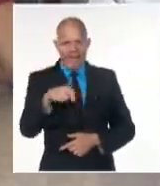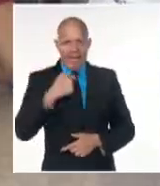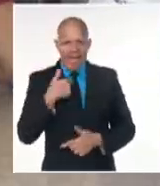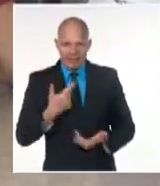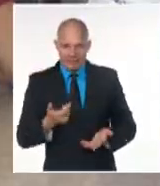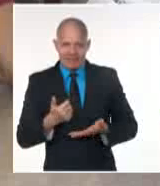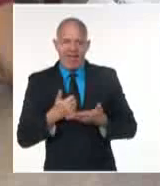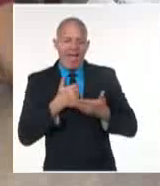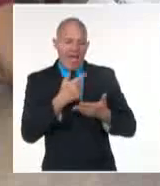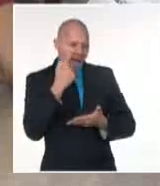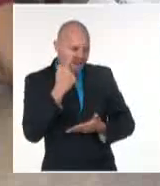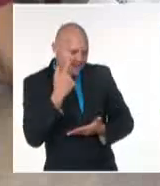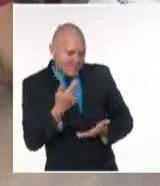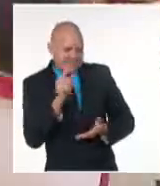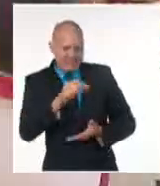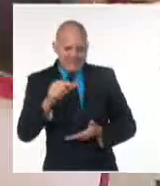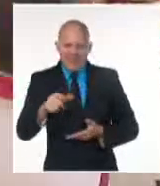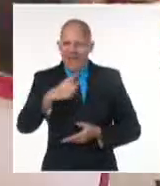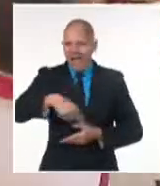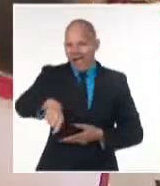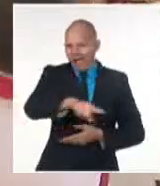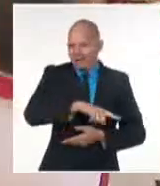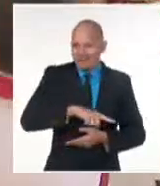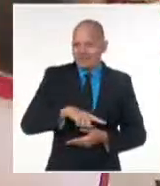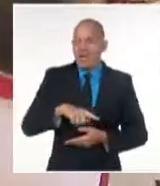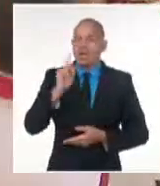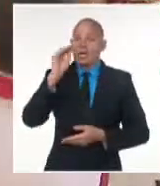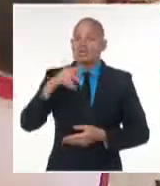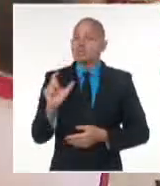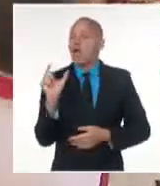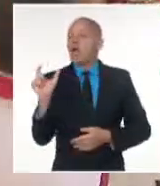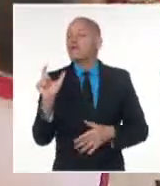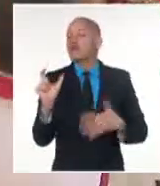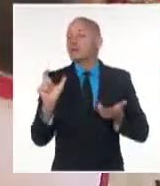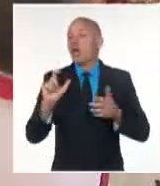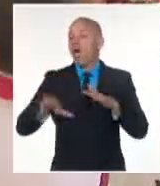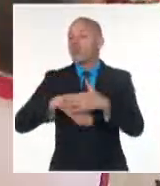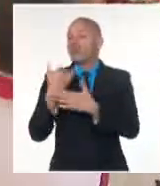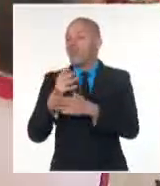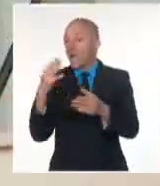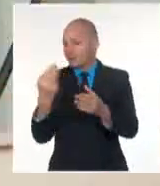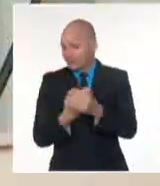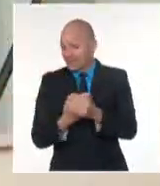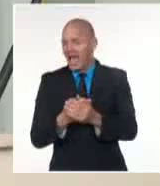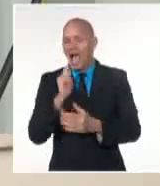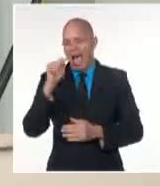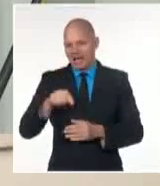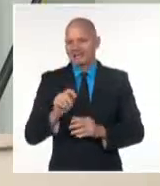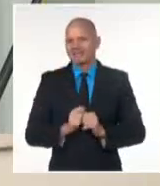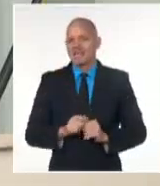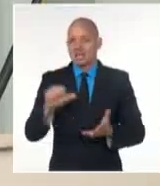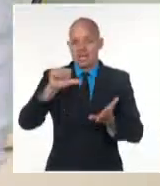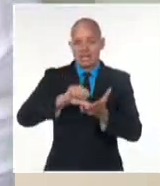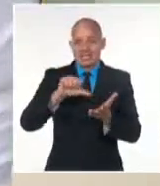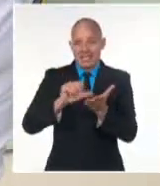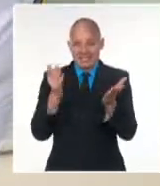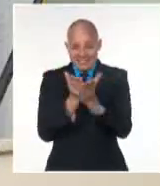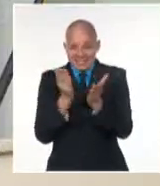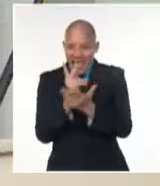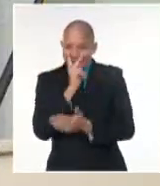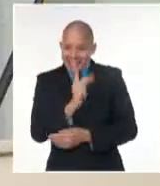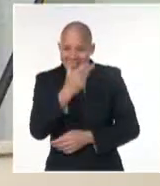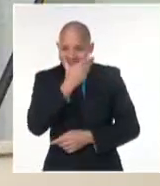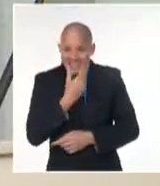de las personas en situación de discapacidad el centro de estudios sobre la juventud coordina en esa institución un proyecto que